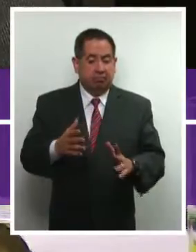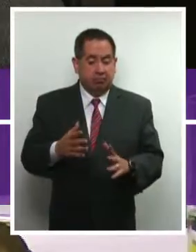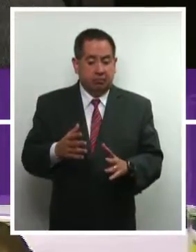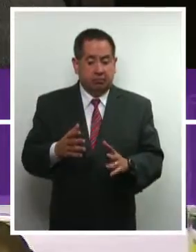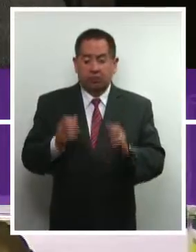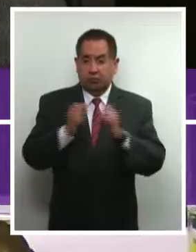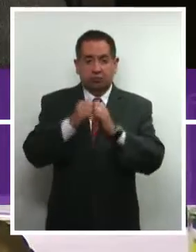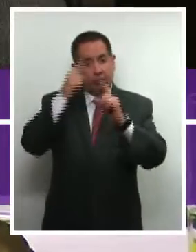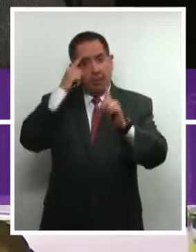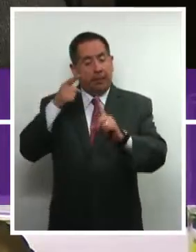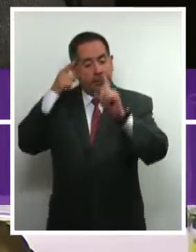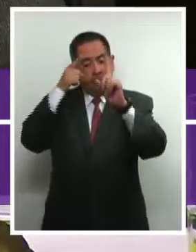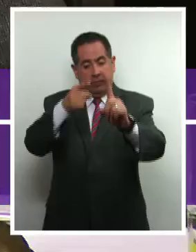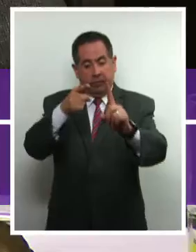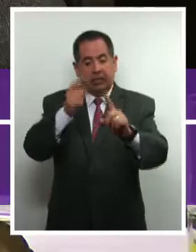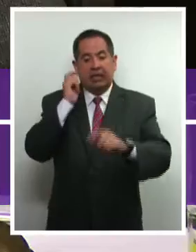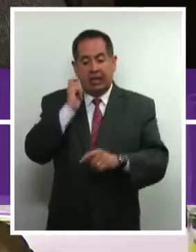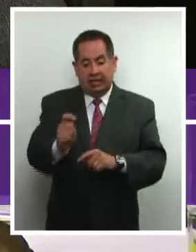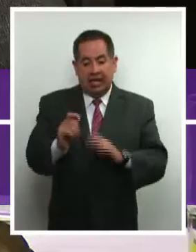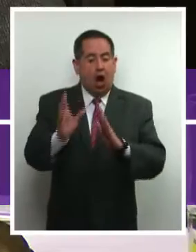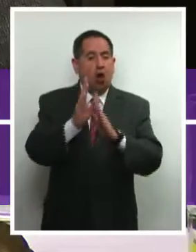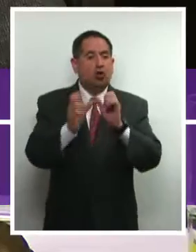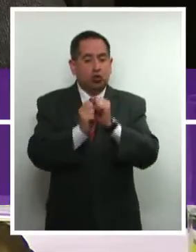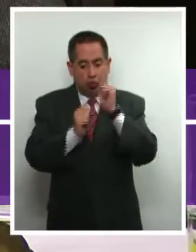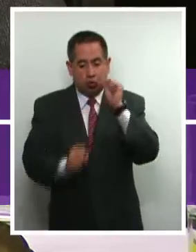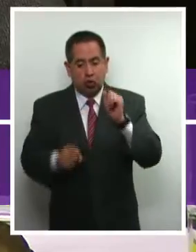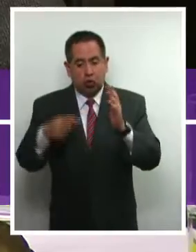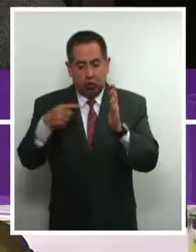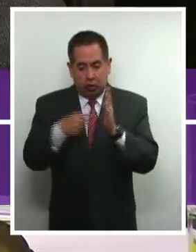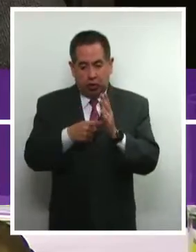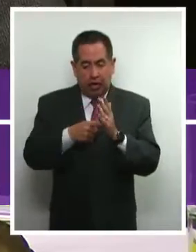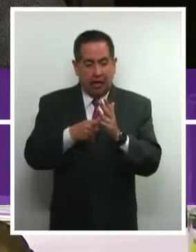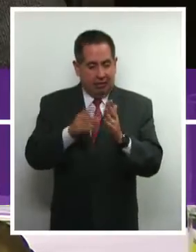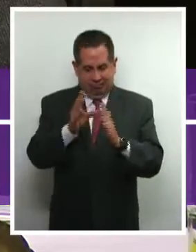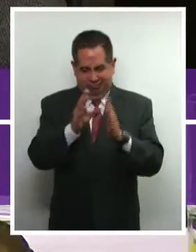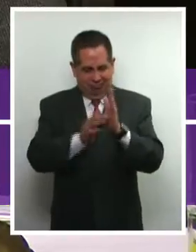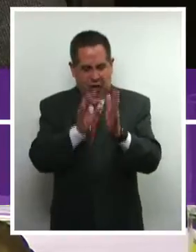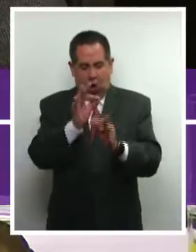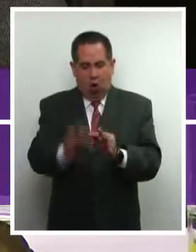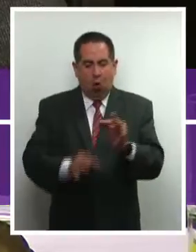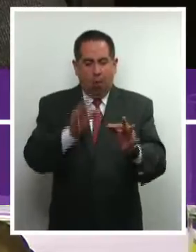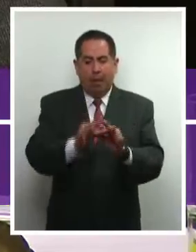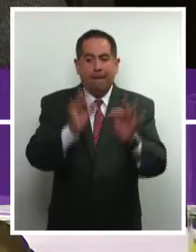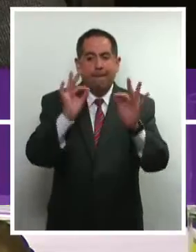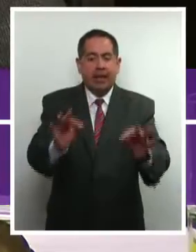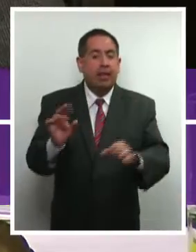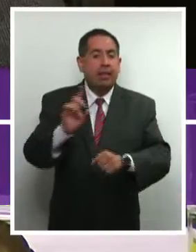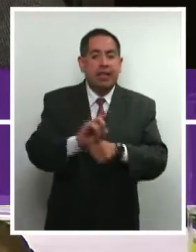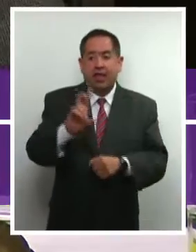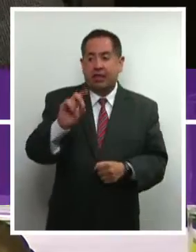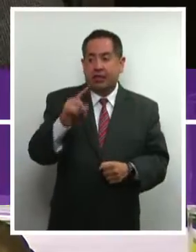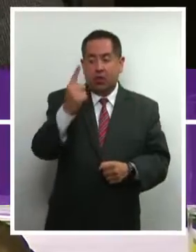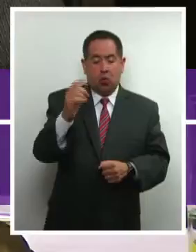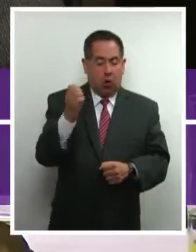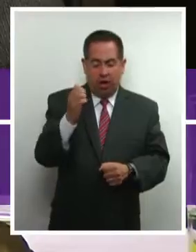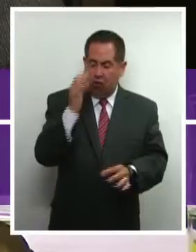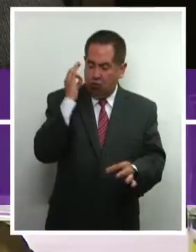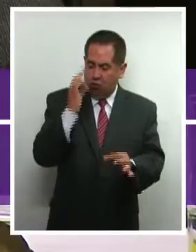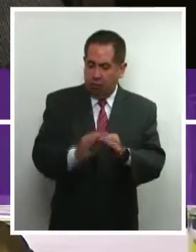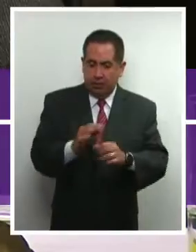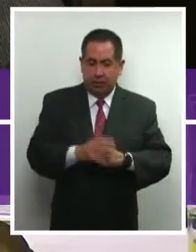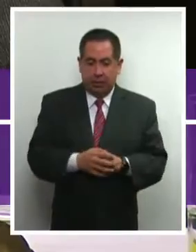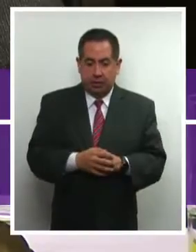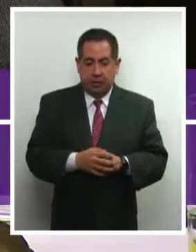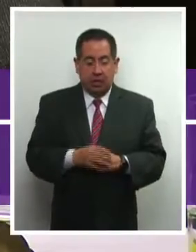y el propósito de que esta Constitución esté concluida el 31 de enero. Y